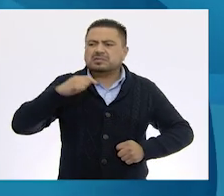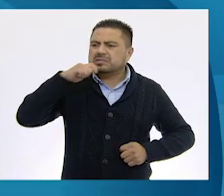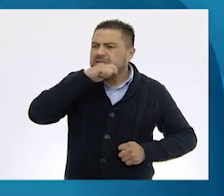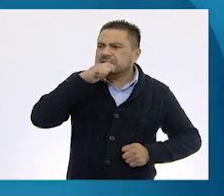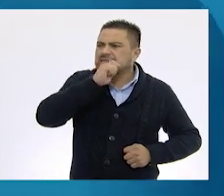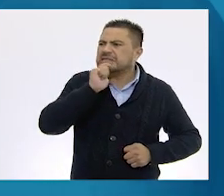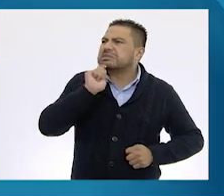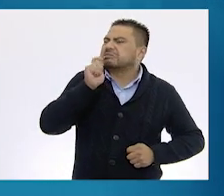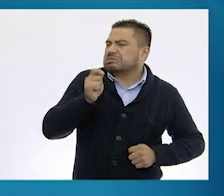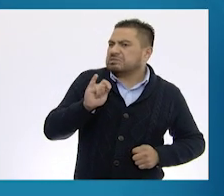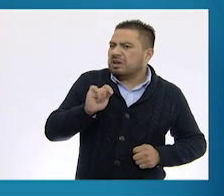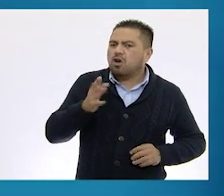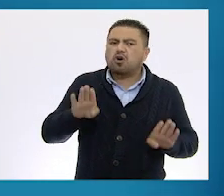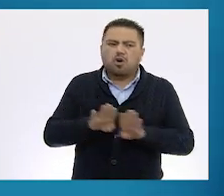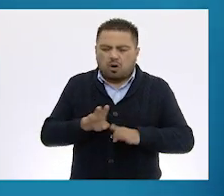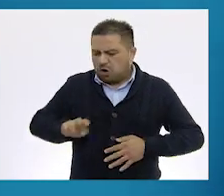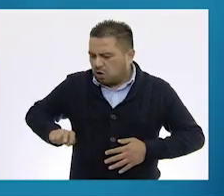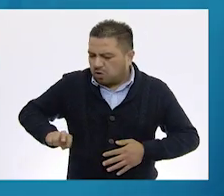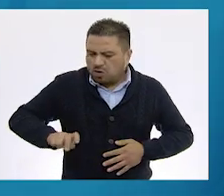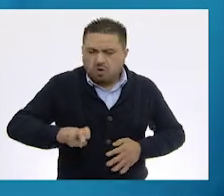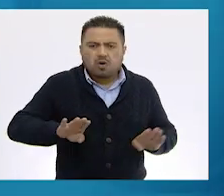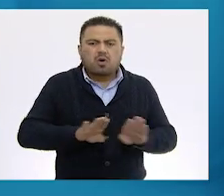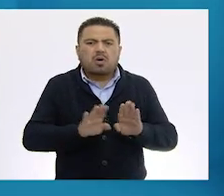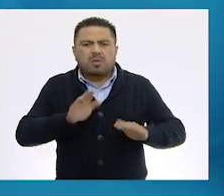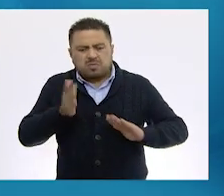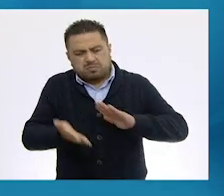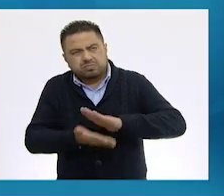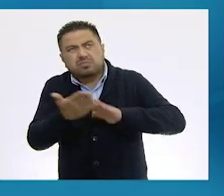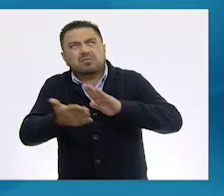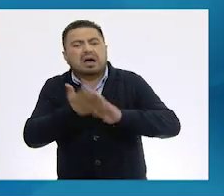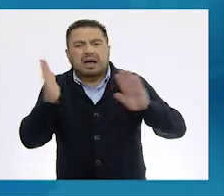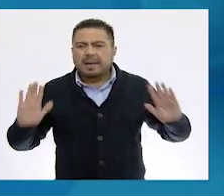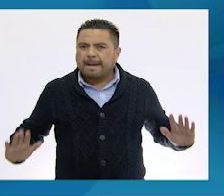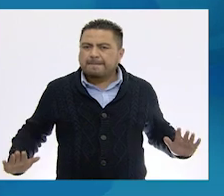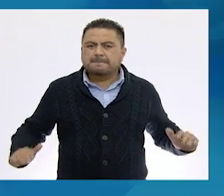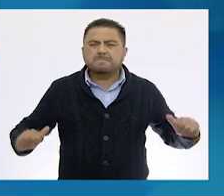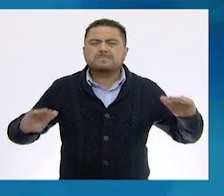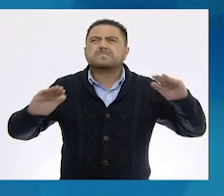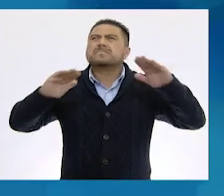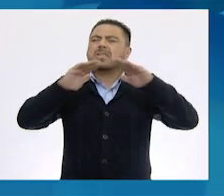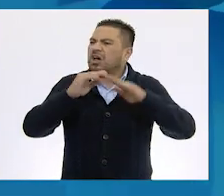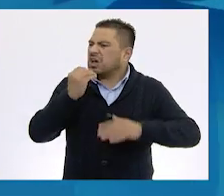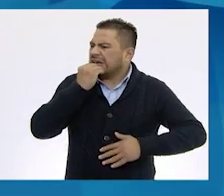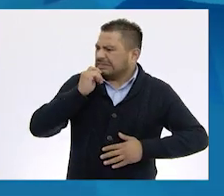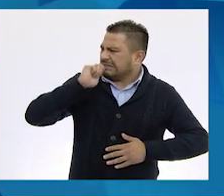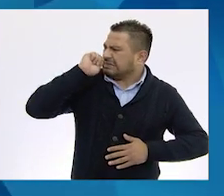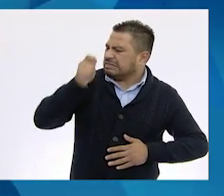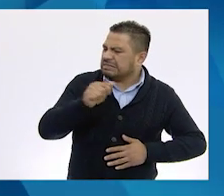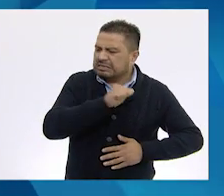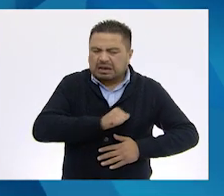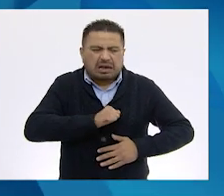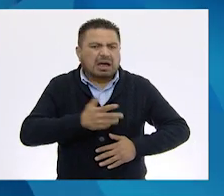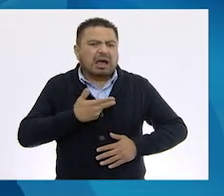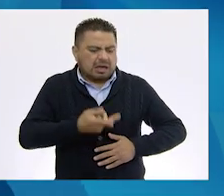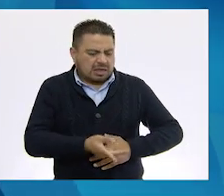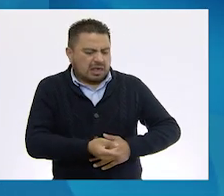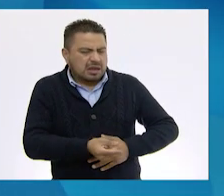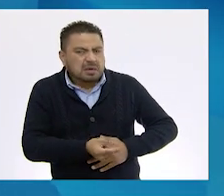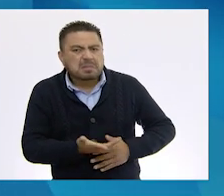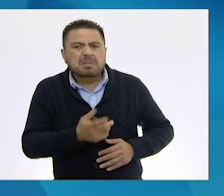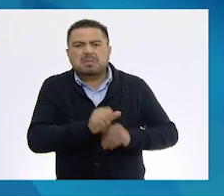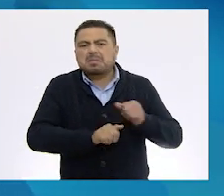dientes, cómo caminaban, cómo construían sus pirámides, qué comían, tenían